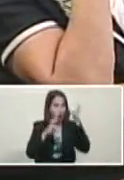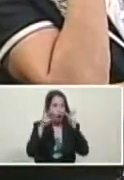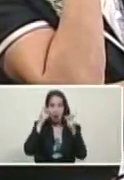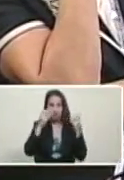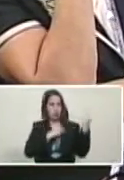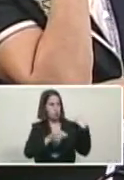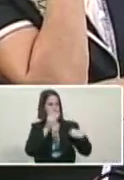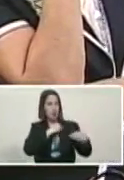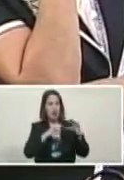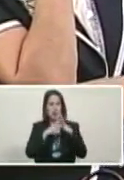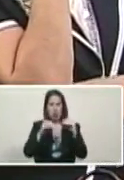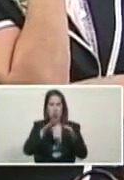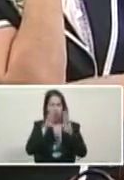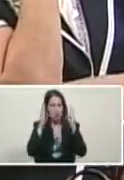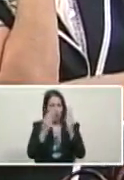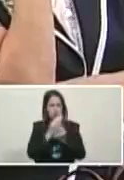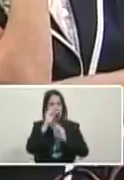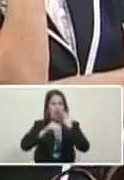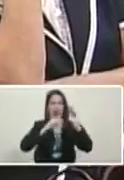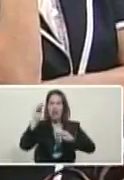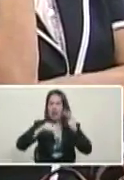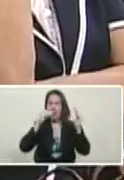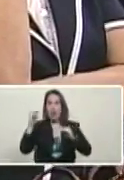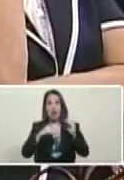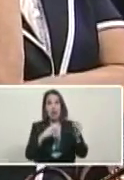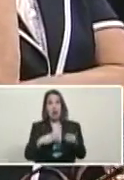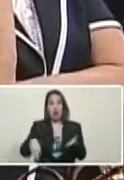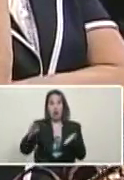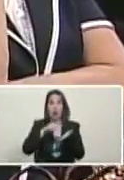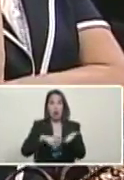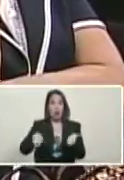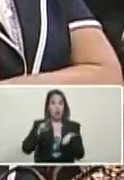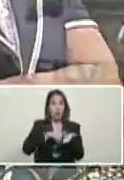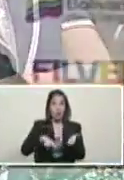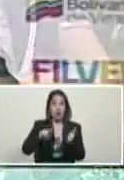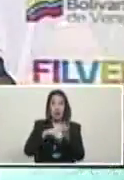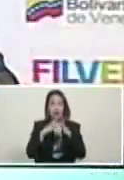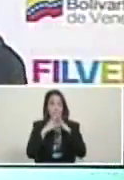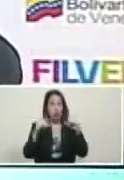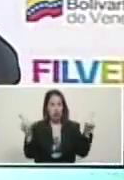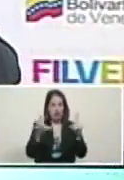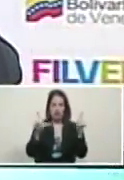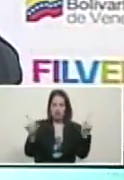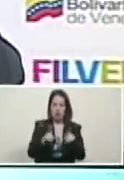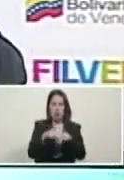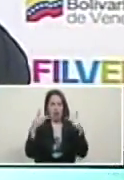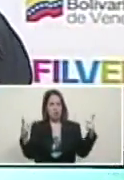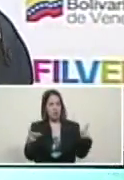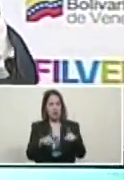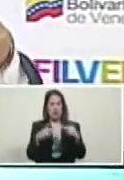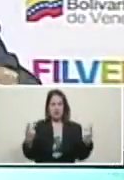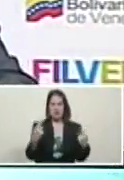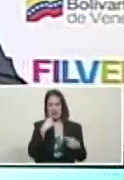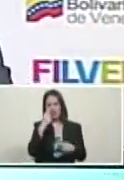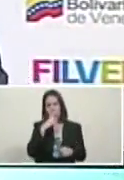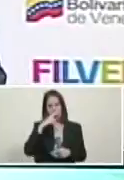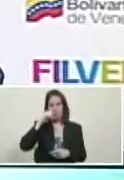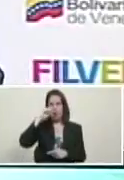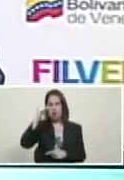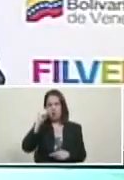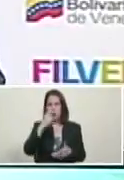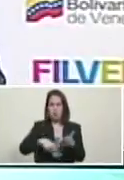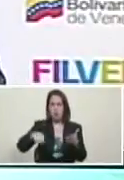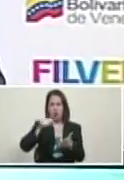mundo entero? ¿Lo repetirían por la televisión del mundo, la prensa? Maduro prohíbe el libro.